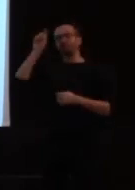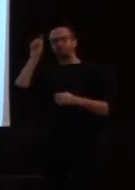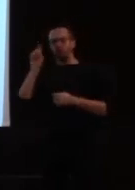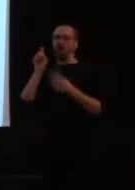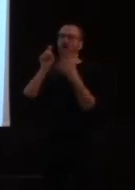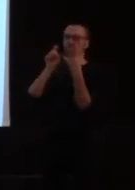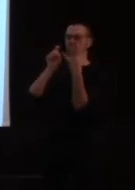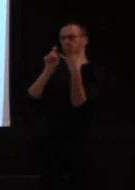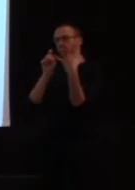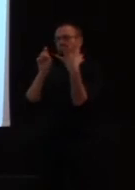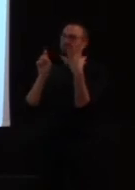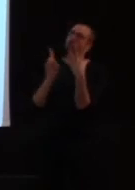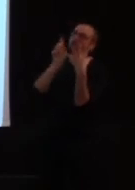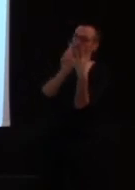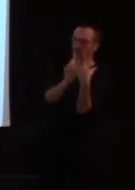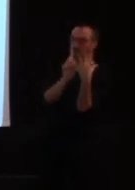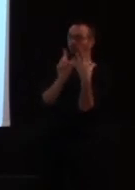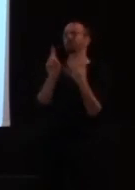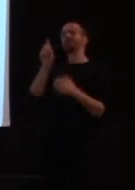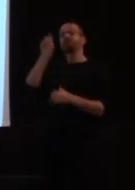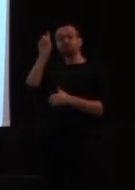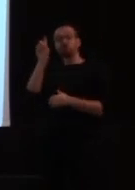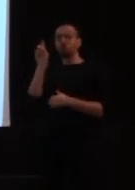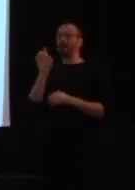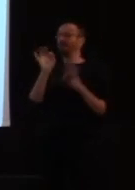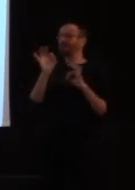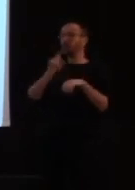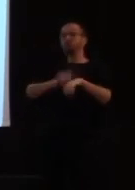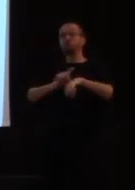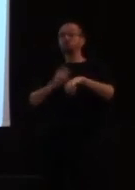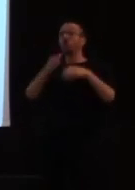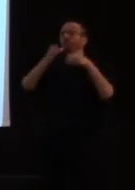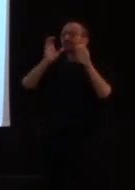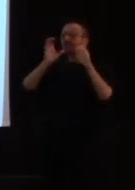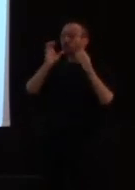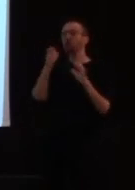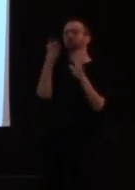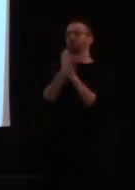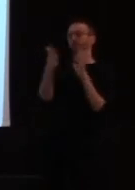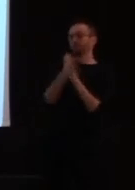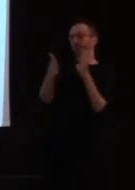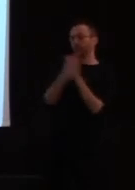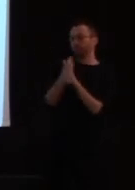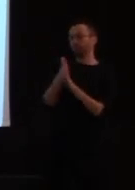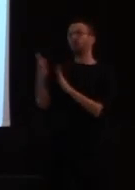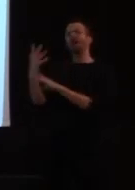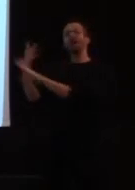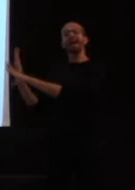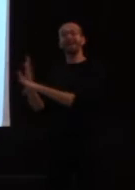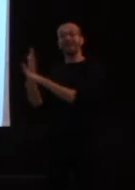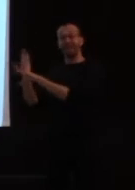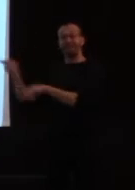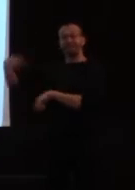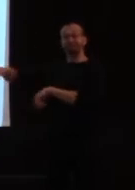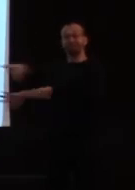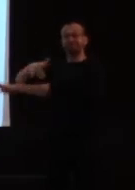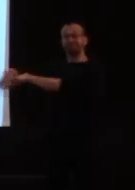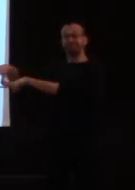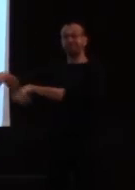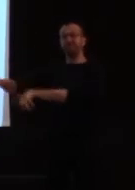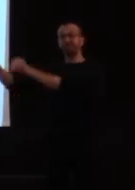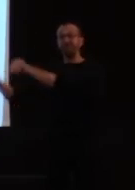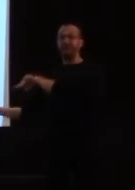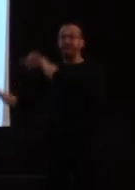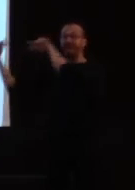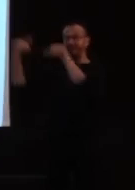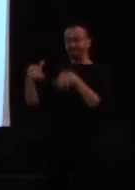ella me contaba y les explicaba la teoría a continuación cuando se vieran los otros niños que estaban en el parque. De manera que